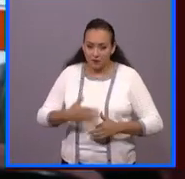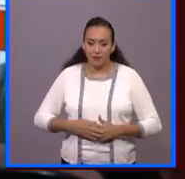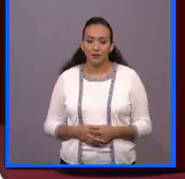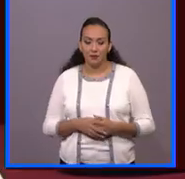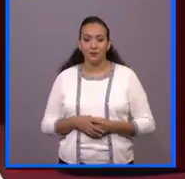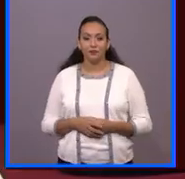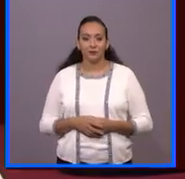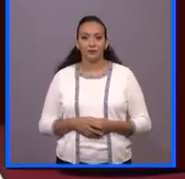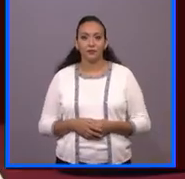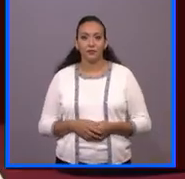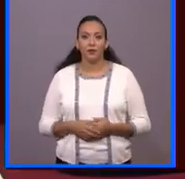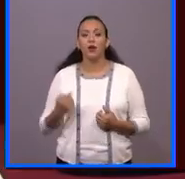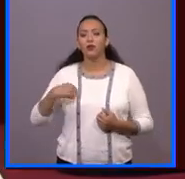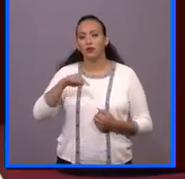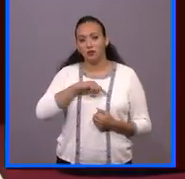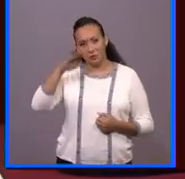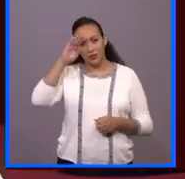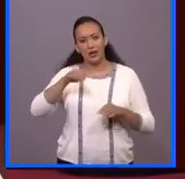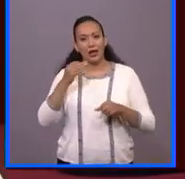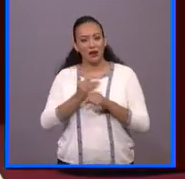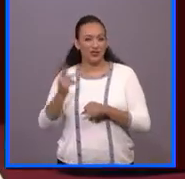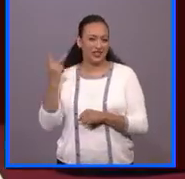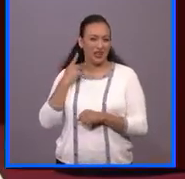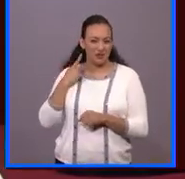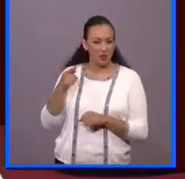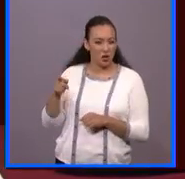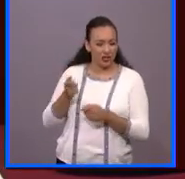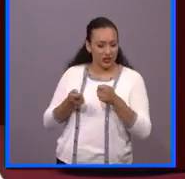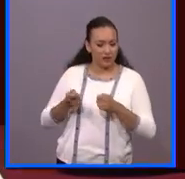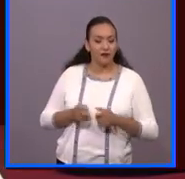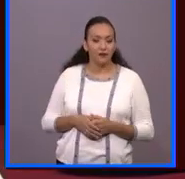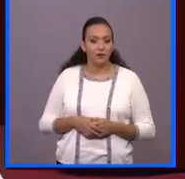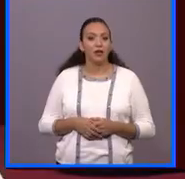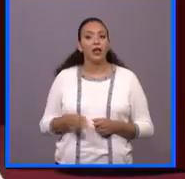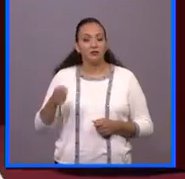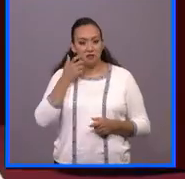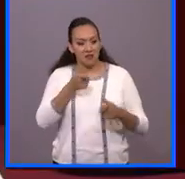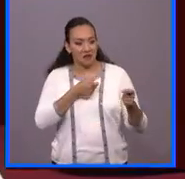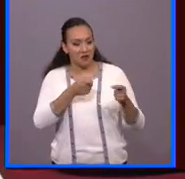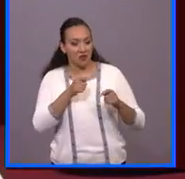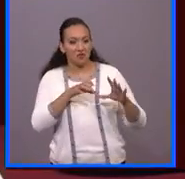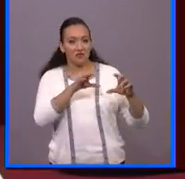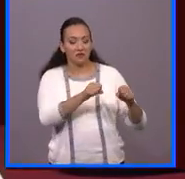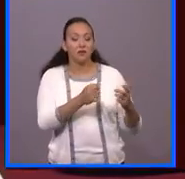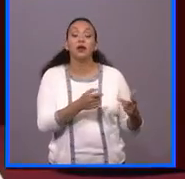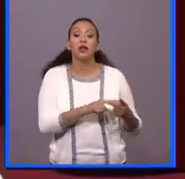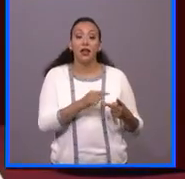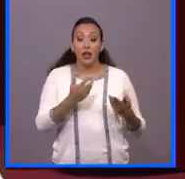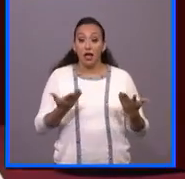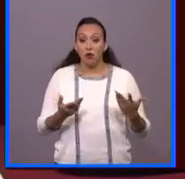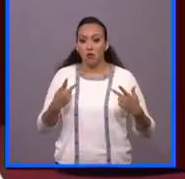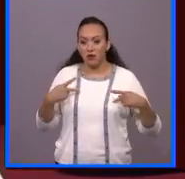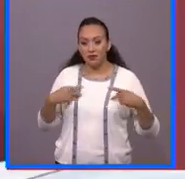Aires. Considerando tanto el rol político al que me refería antes de los jueces constitucionales, de controlar la labor de los órganos políticos y el rol de